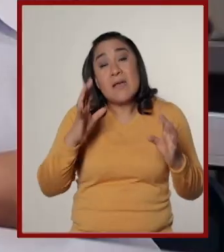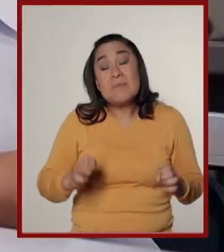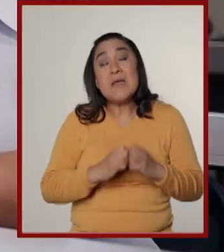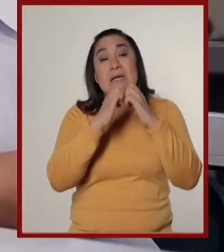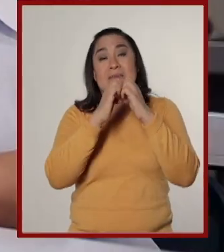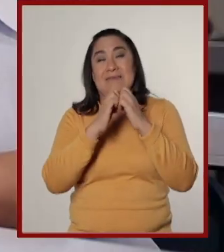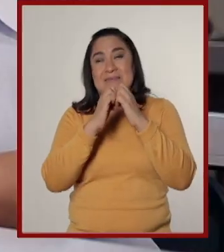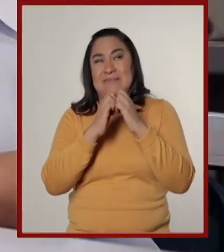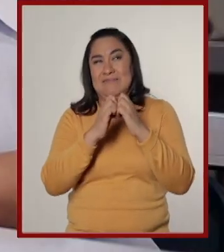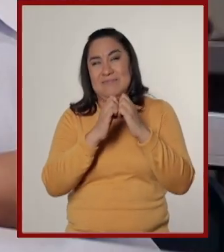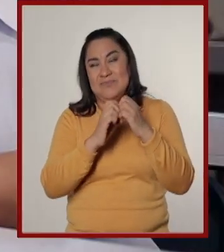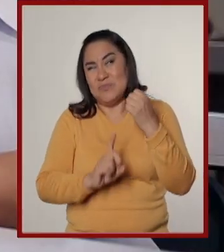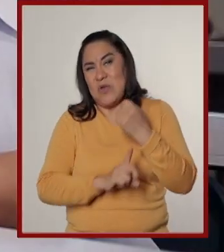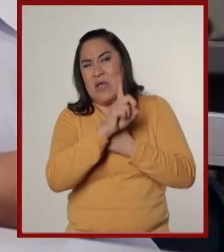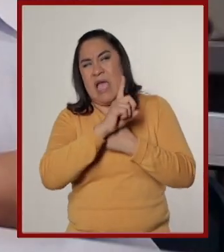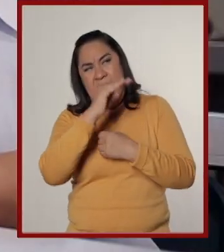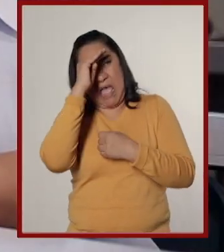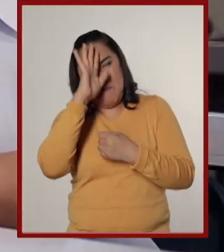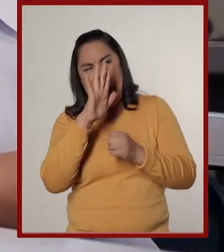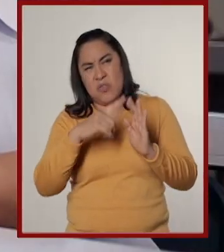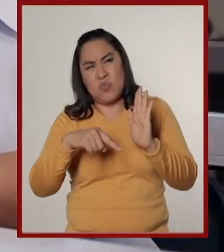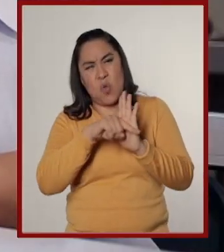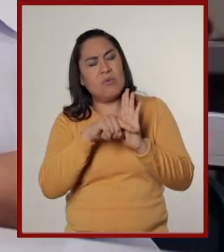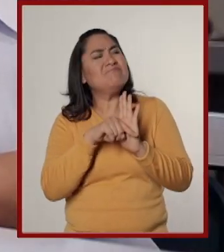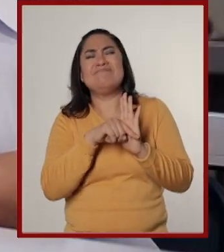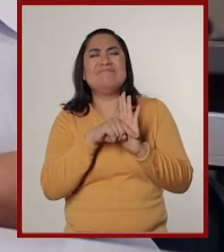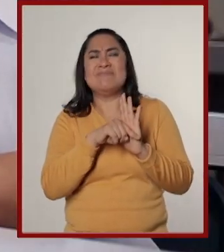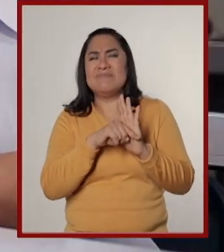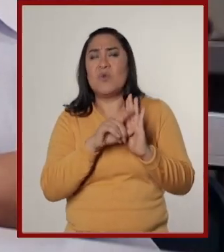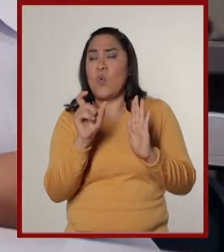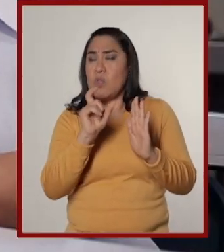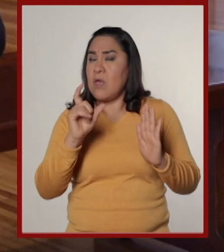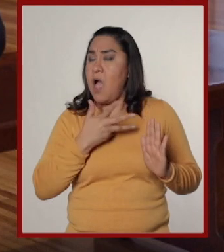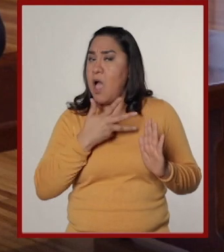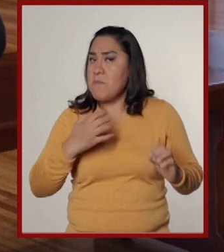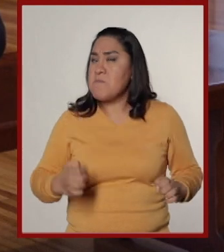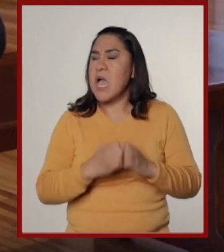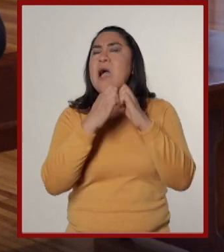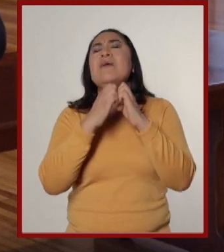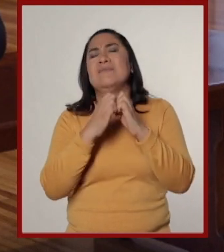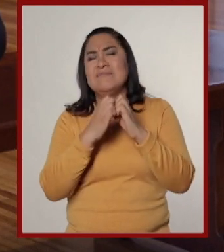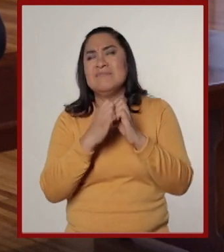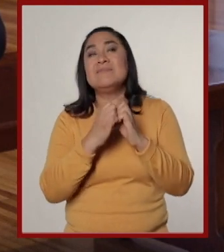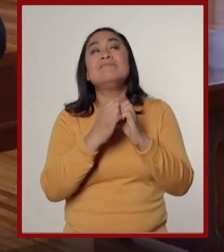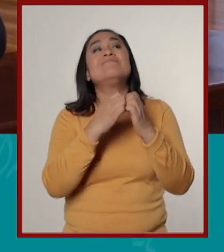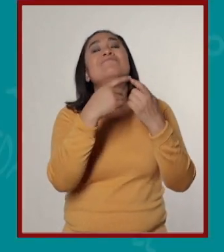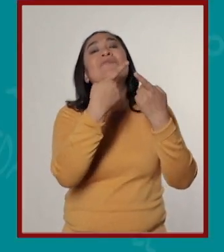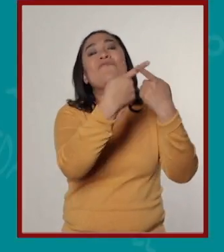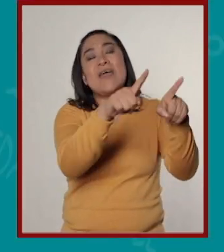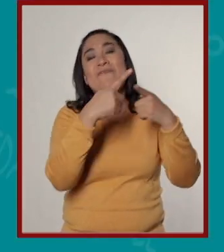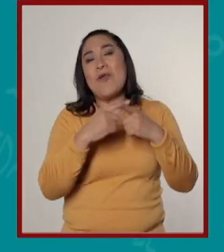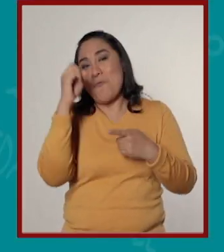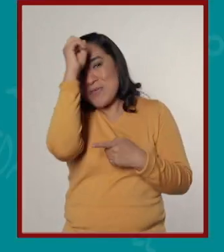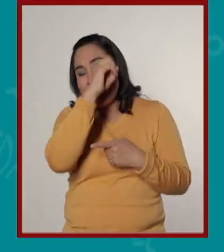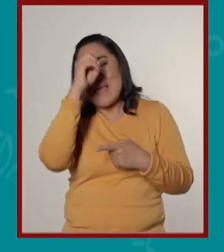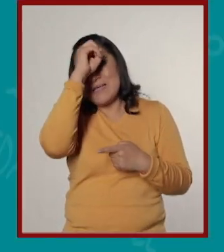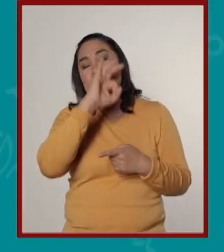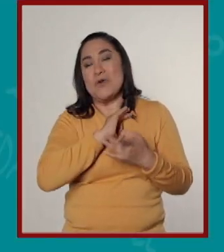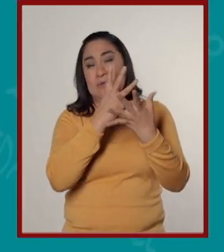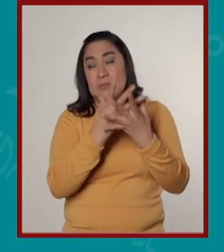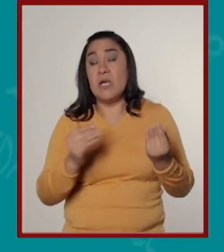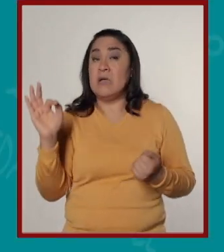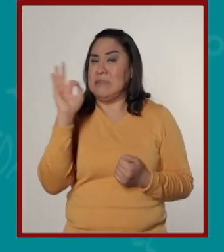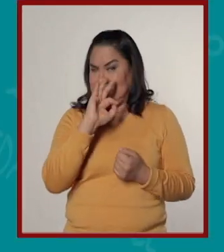nos permite desbloquear habilidades que nos sirven para futuros encuentros. Entonces, concluyendo, escuchar